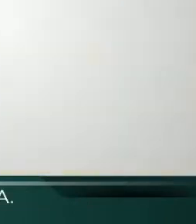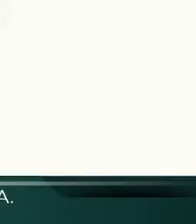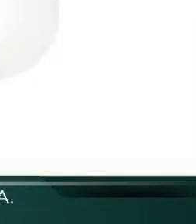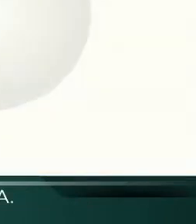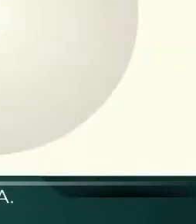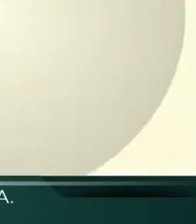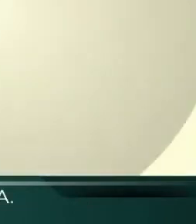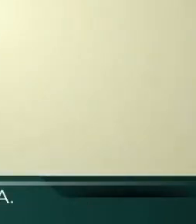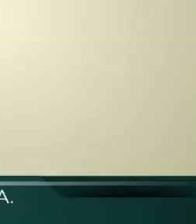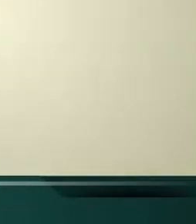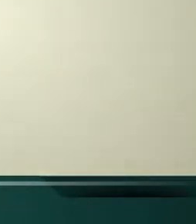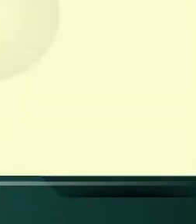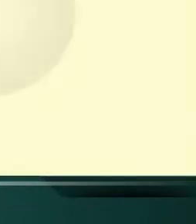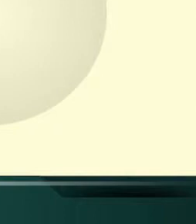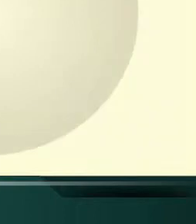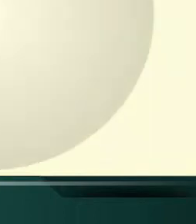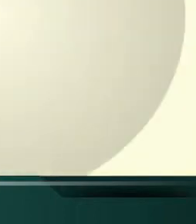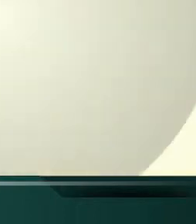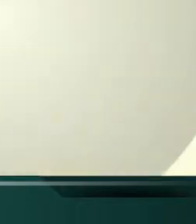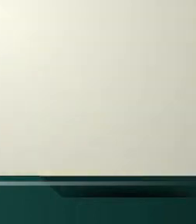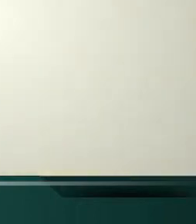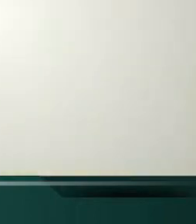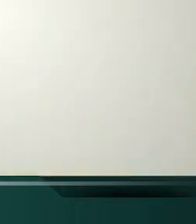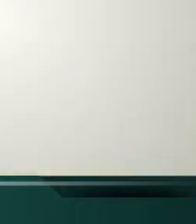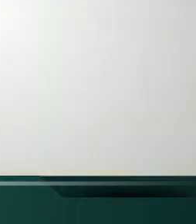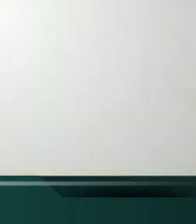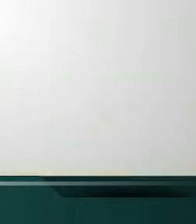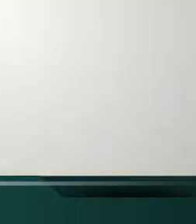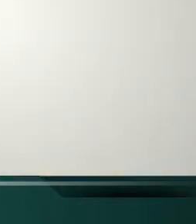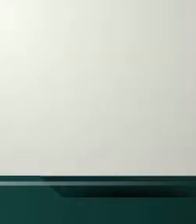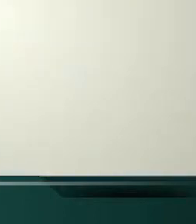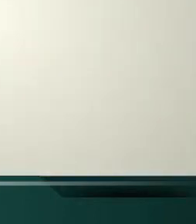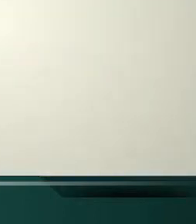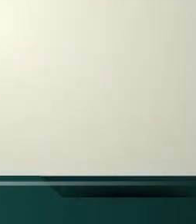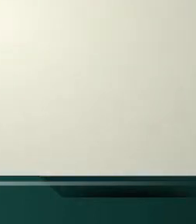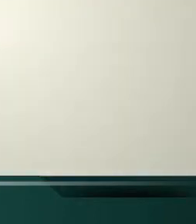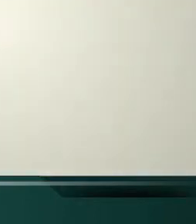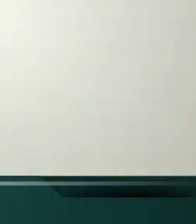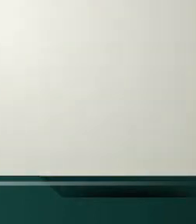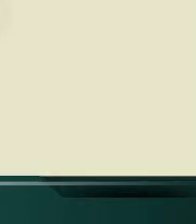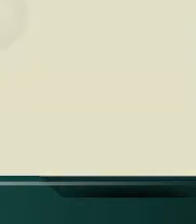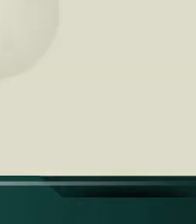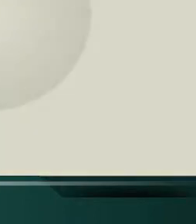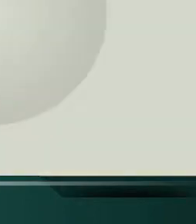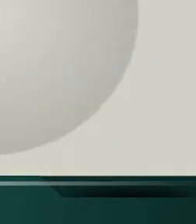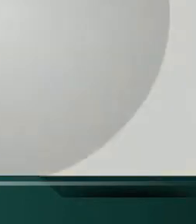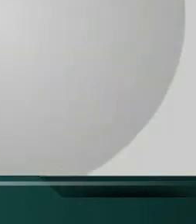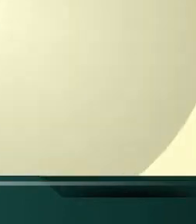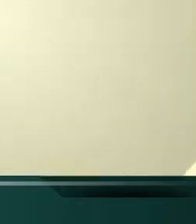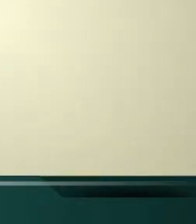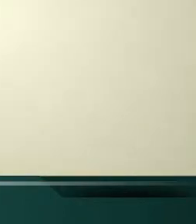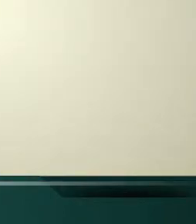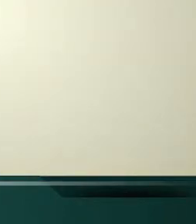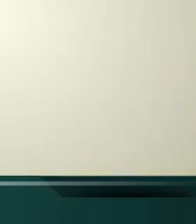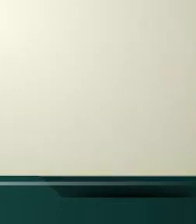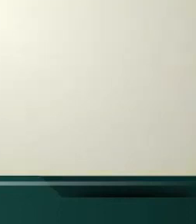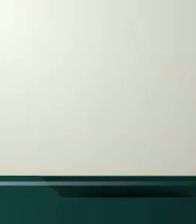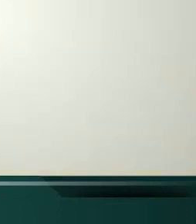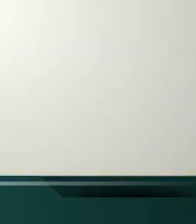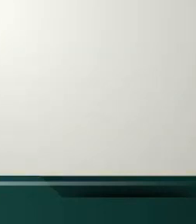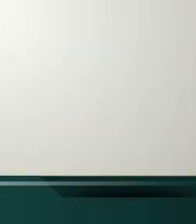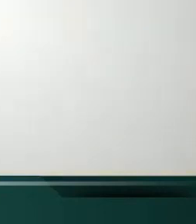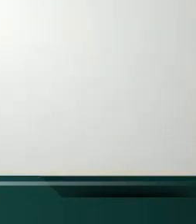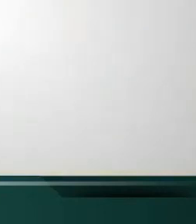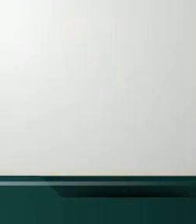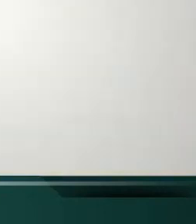0028515 palabra, con letras mayúsculas y sin espacios. Ya casi terminas.